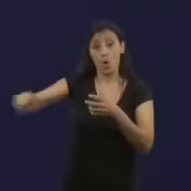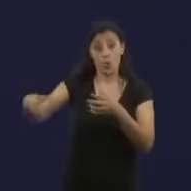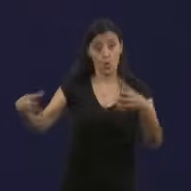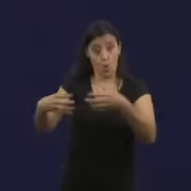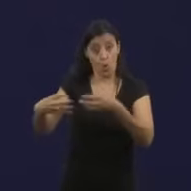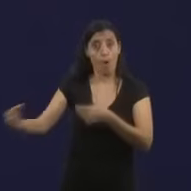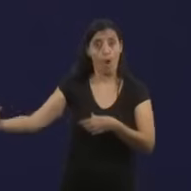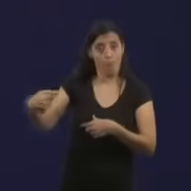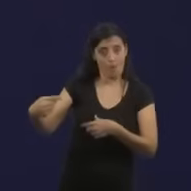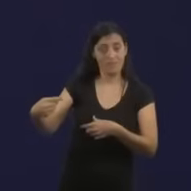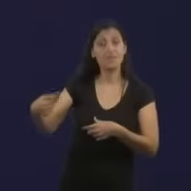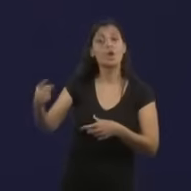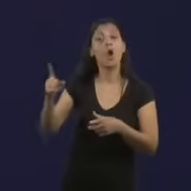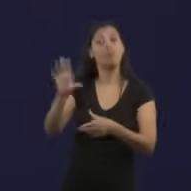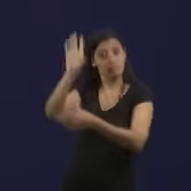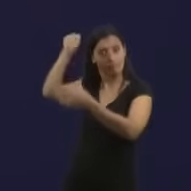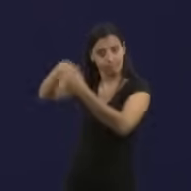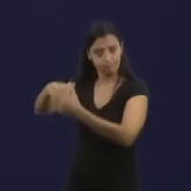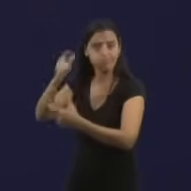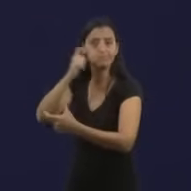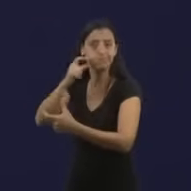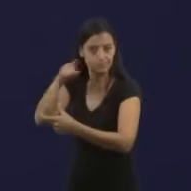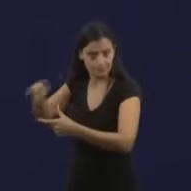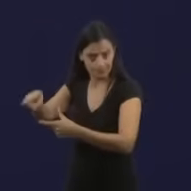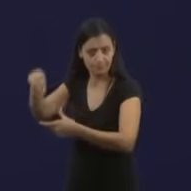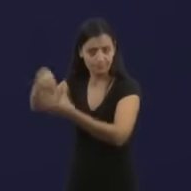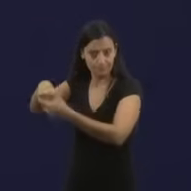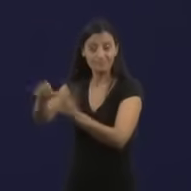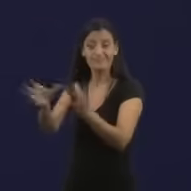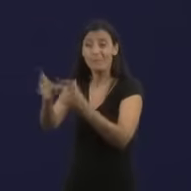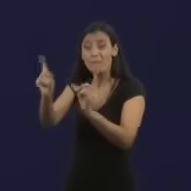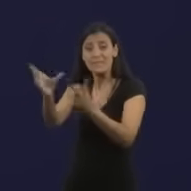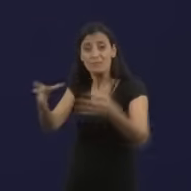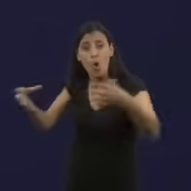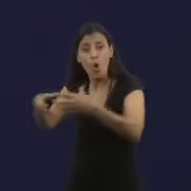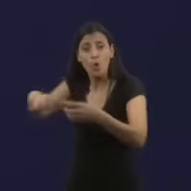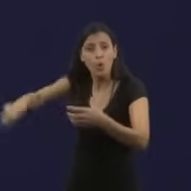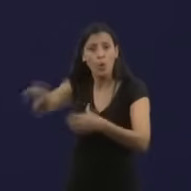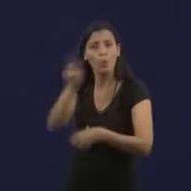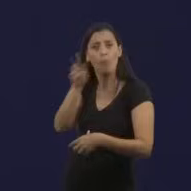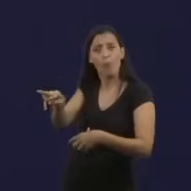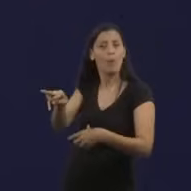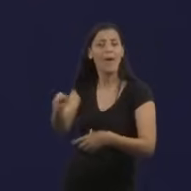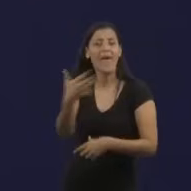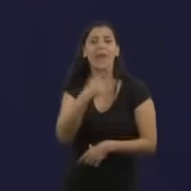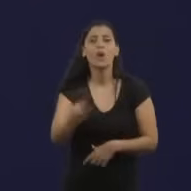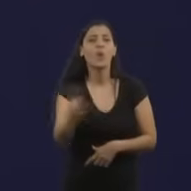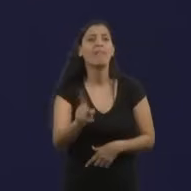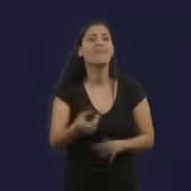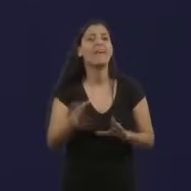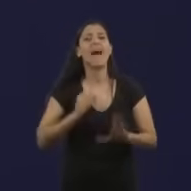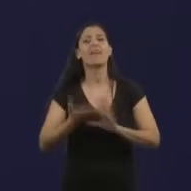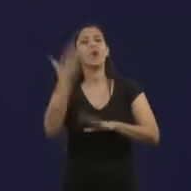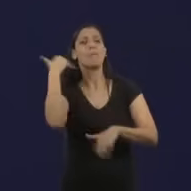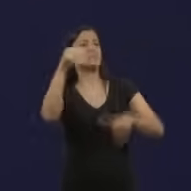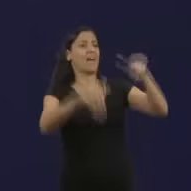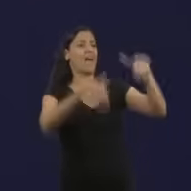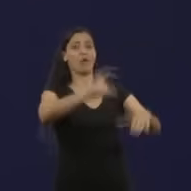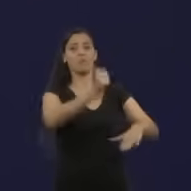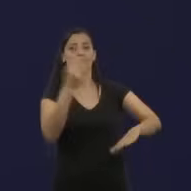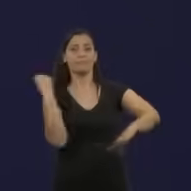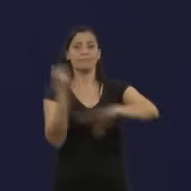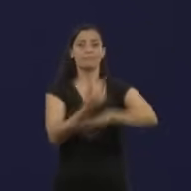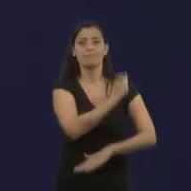kisil tal vez pertenezca a ese grupo de la oposición que no termina de entender qué es lo que pasó en las elecciones el año pasado y